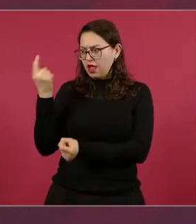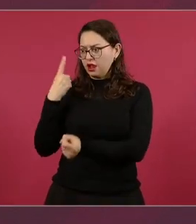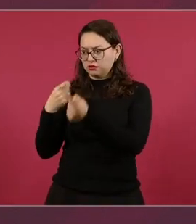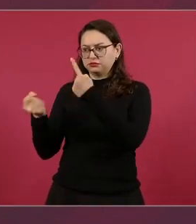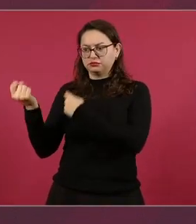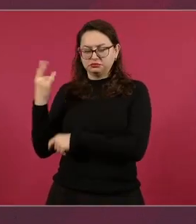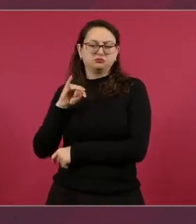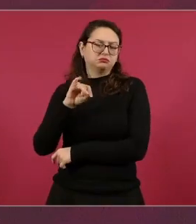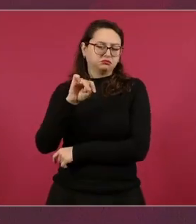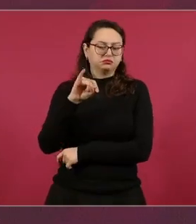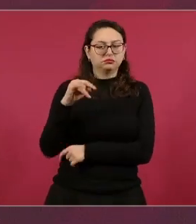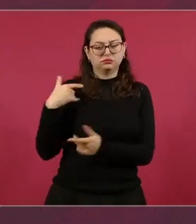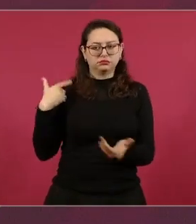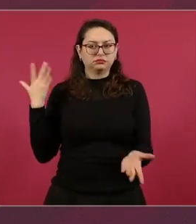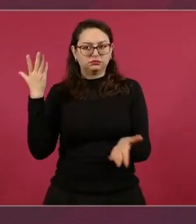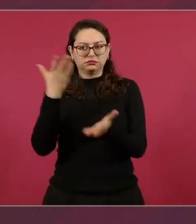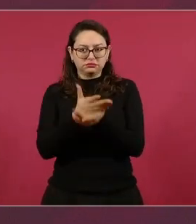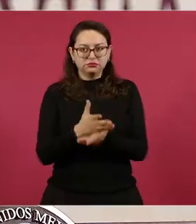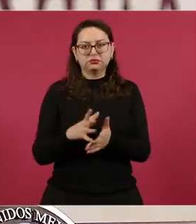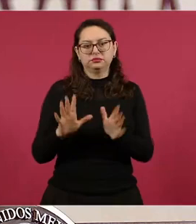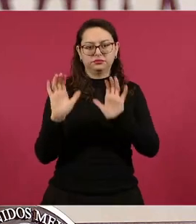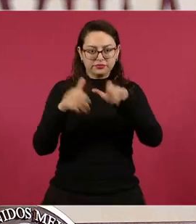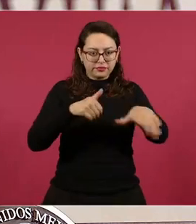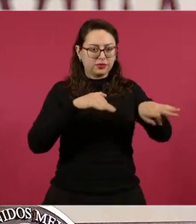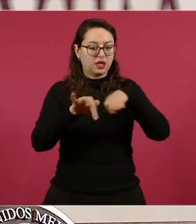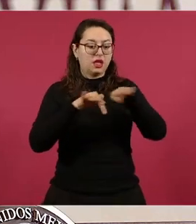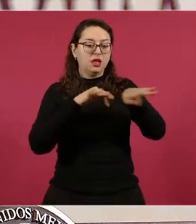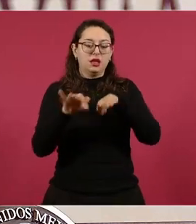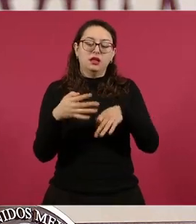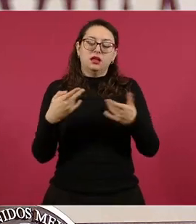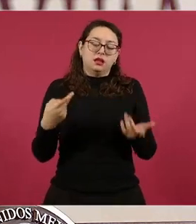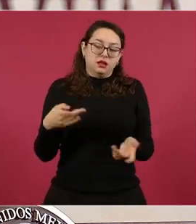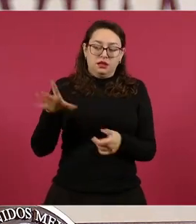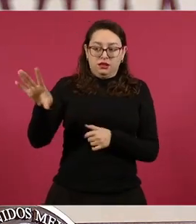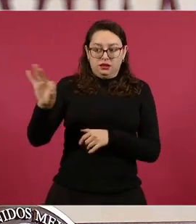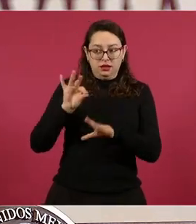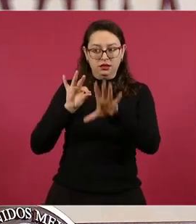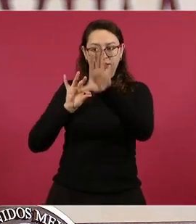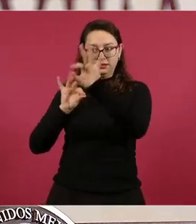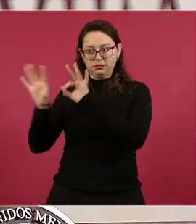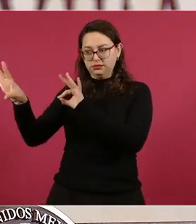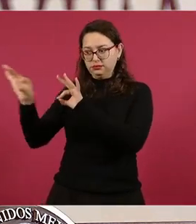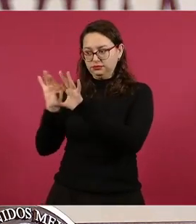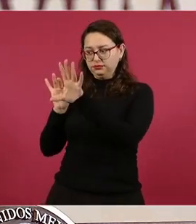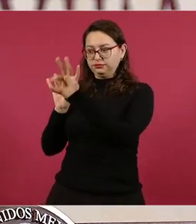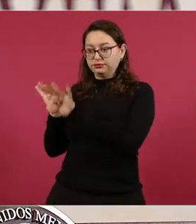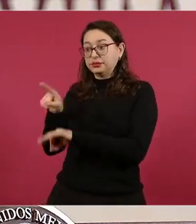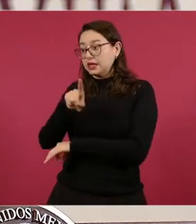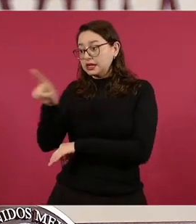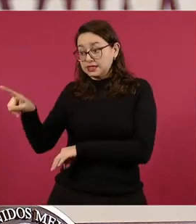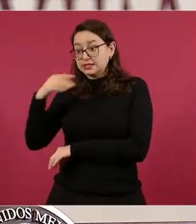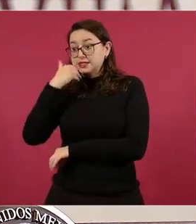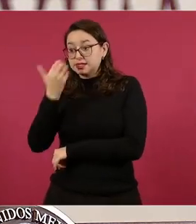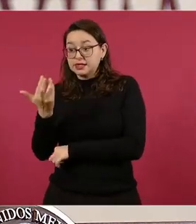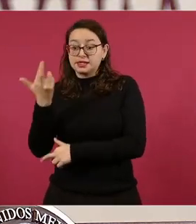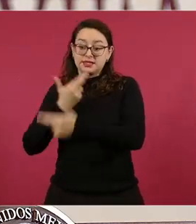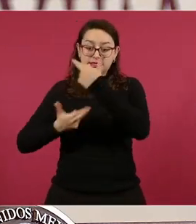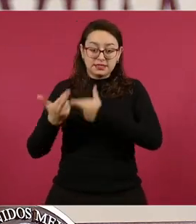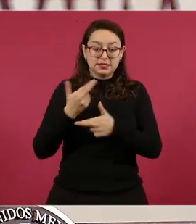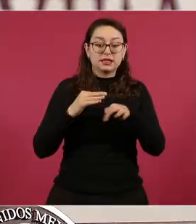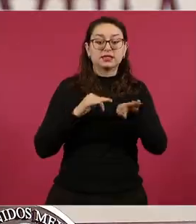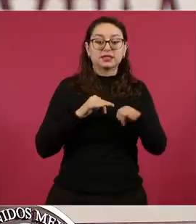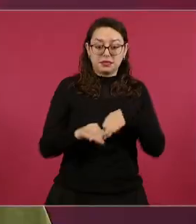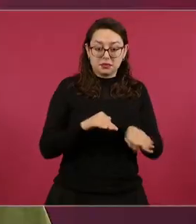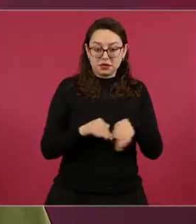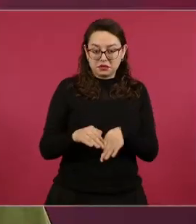llevaron un proceso de selección, quienes quisieron acercarse con nosotros a laborar y